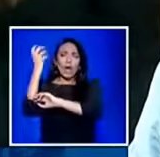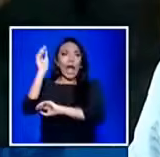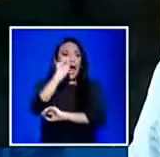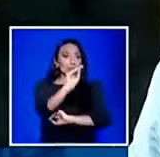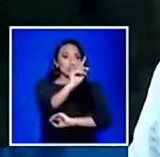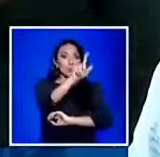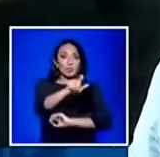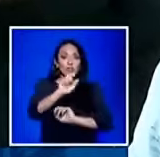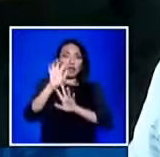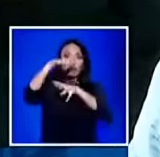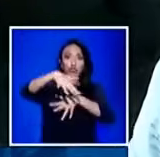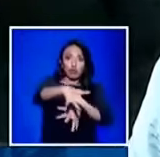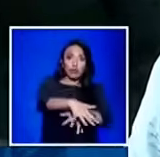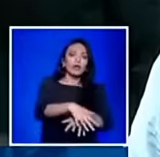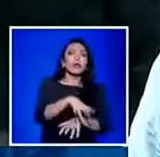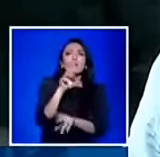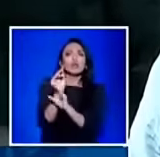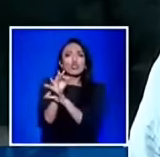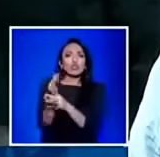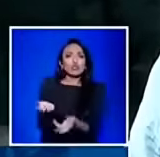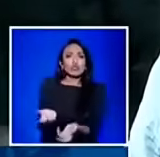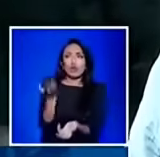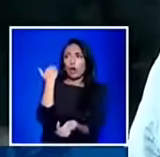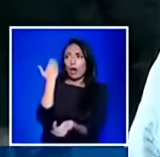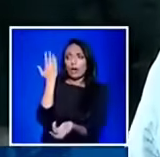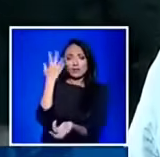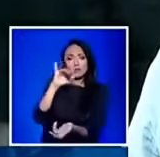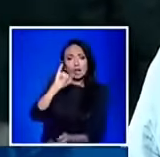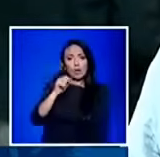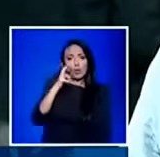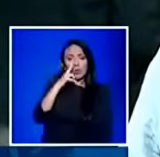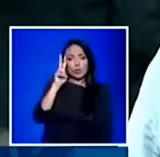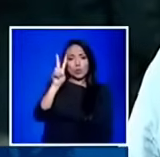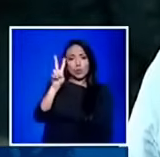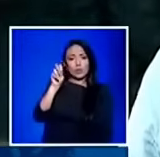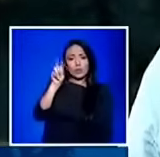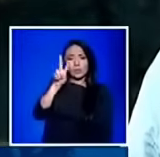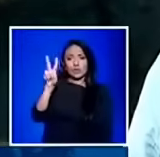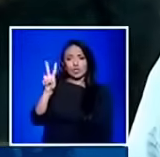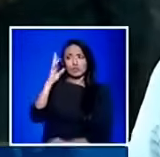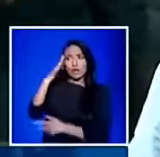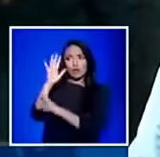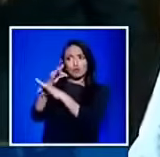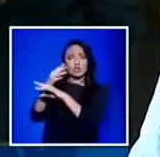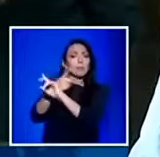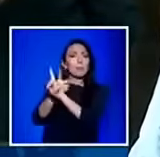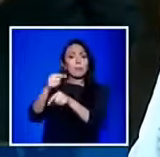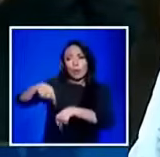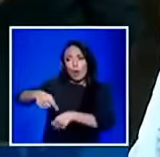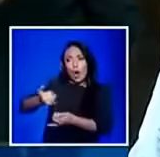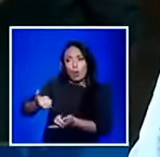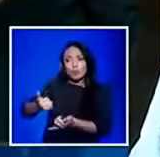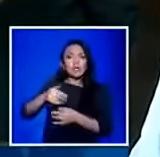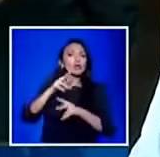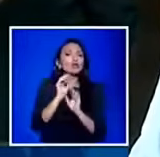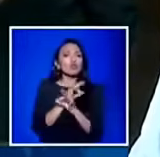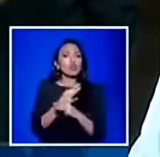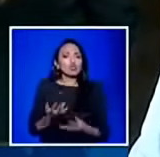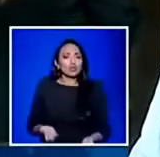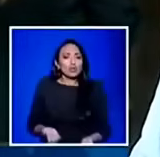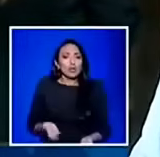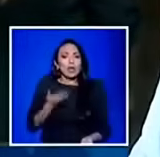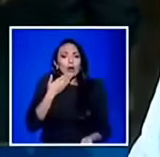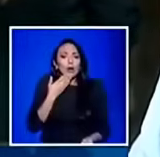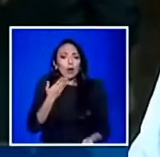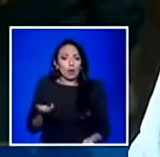funcionó. Esto estuvo ya vigente desde junio del 2022 y lamentablemente nunca hubo una lógica de